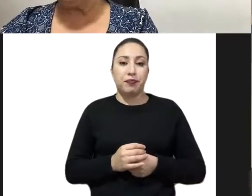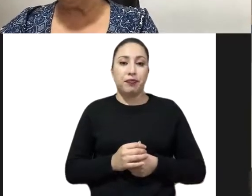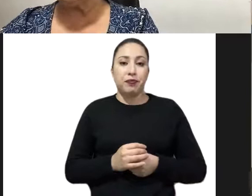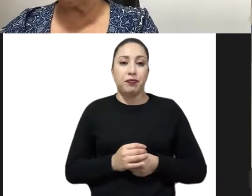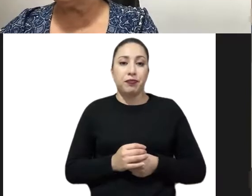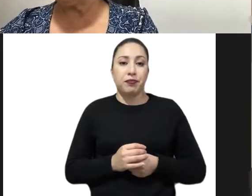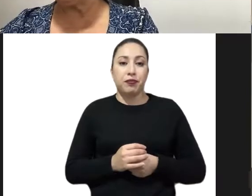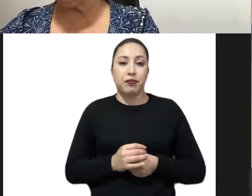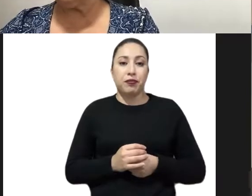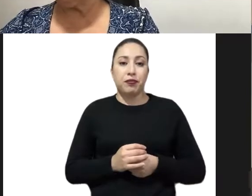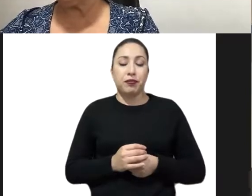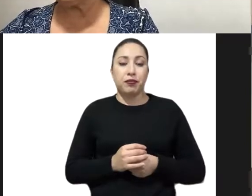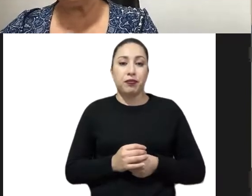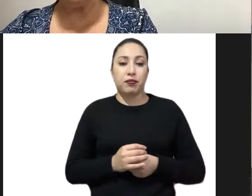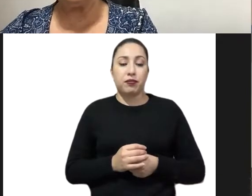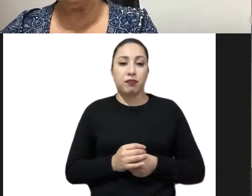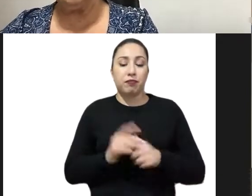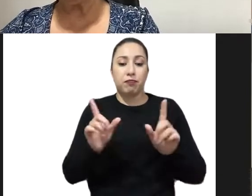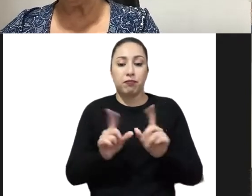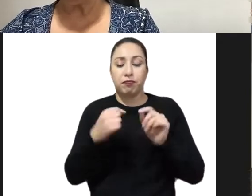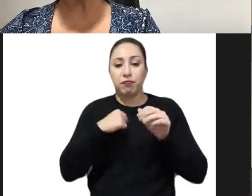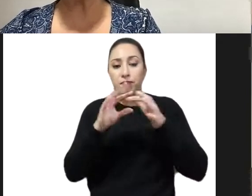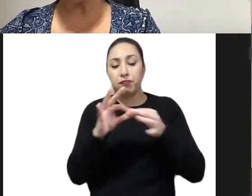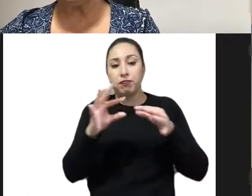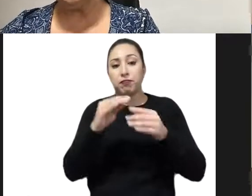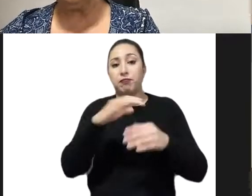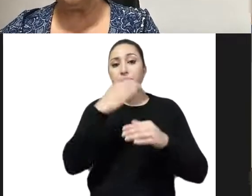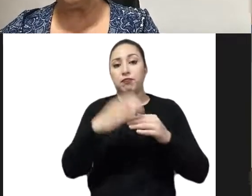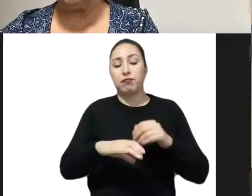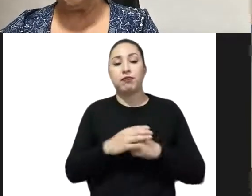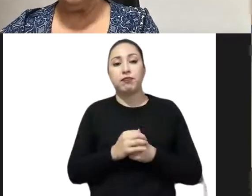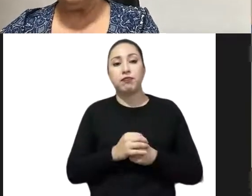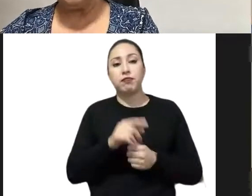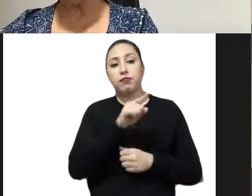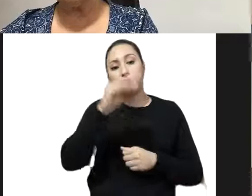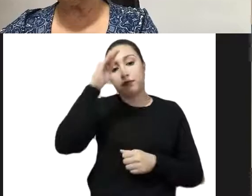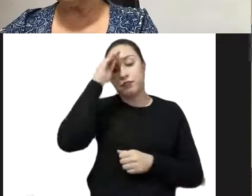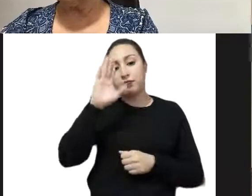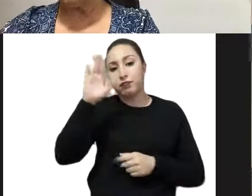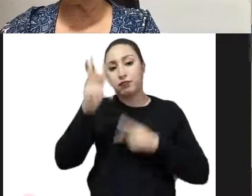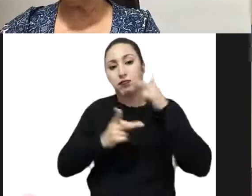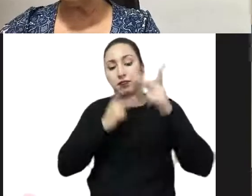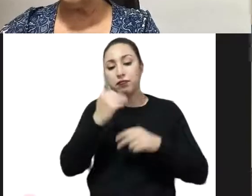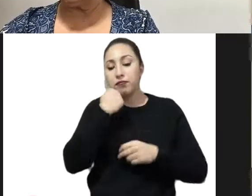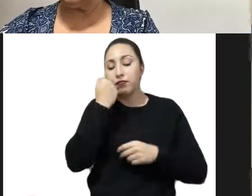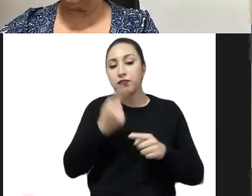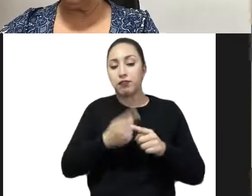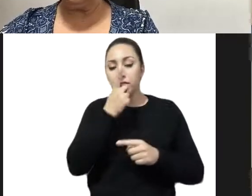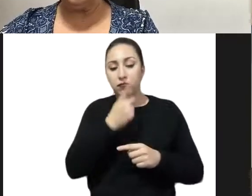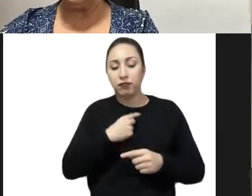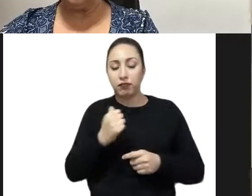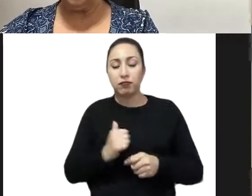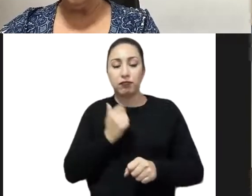Habiendo finalizado la reseña del presente dictamen, se pone a discusión el mismo. Las y los diputados que deseen hacer